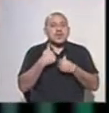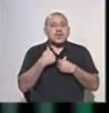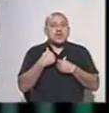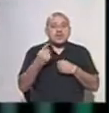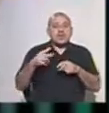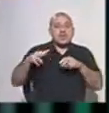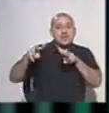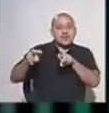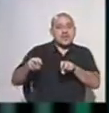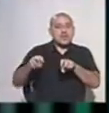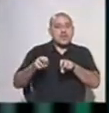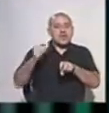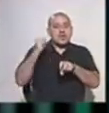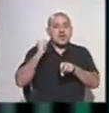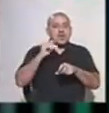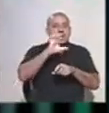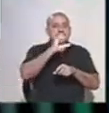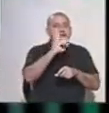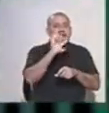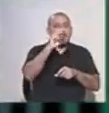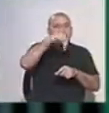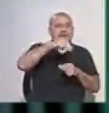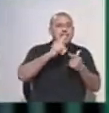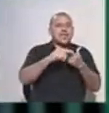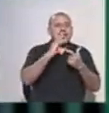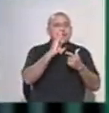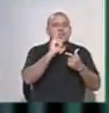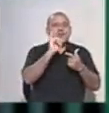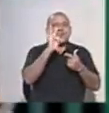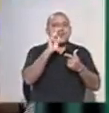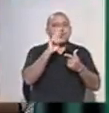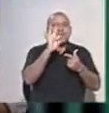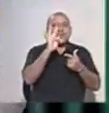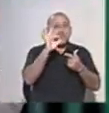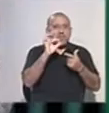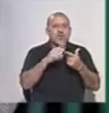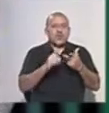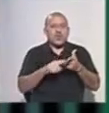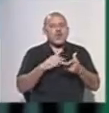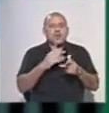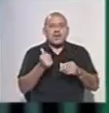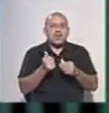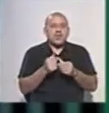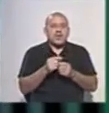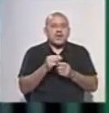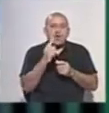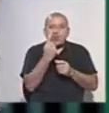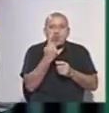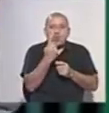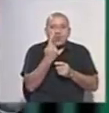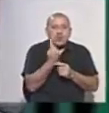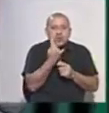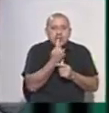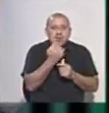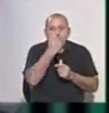acompañante y atrás, Edén, Pitufo, ¿viste? Éramos un grupo que éramos como un riñón así, ¿viste? Que funcionábamos como un órgano nosotros,